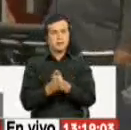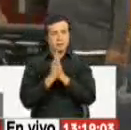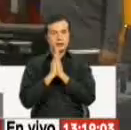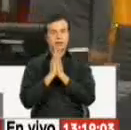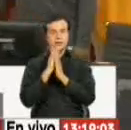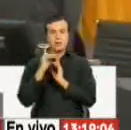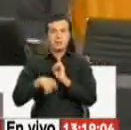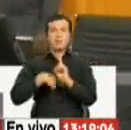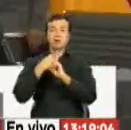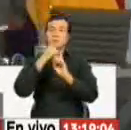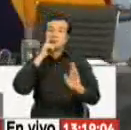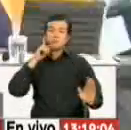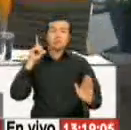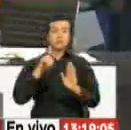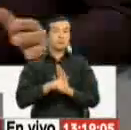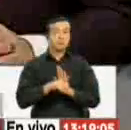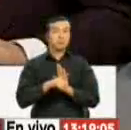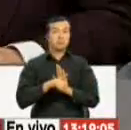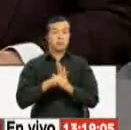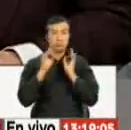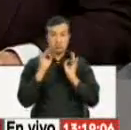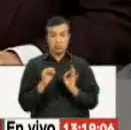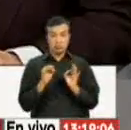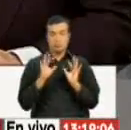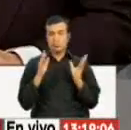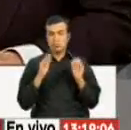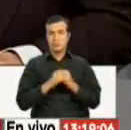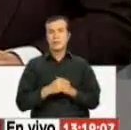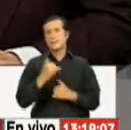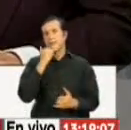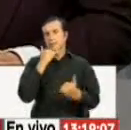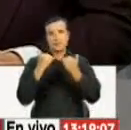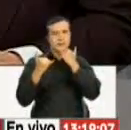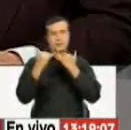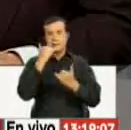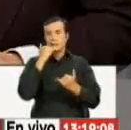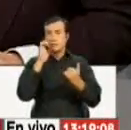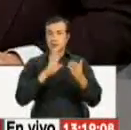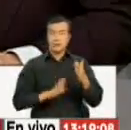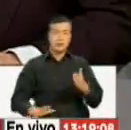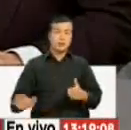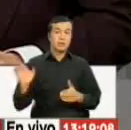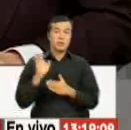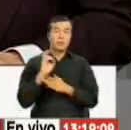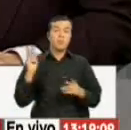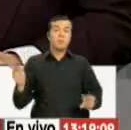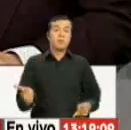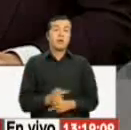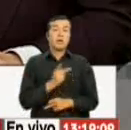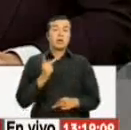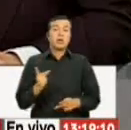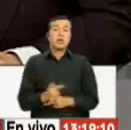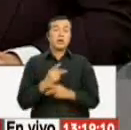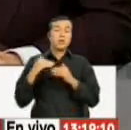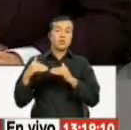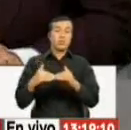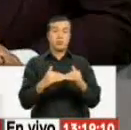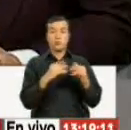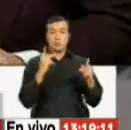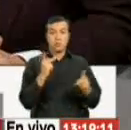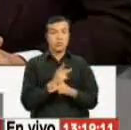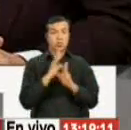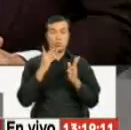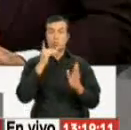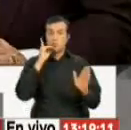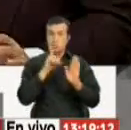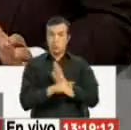además que lo denunciado no ocurre es un grave error porque en el ecuador no peligra el sistema democrático que la